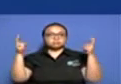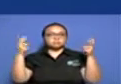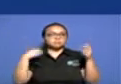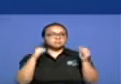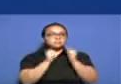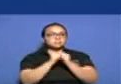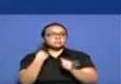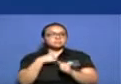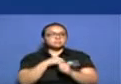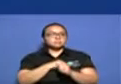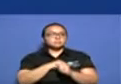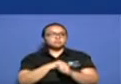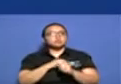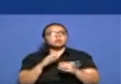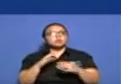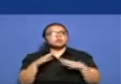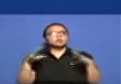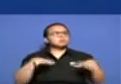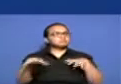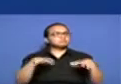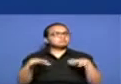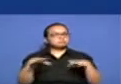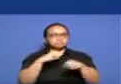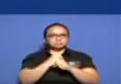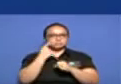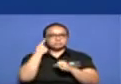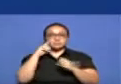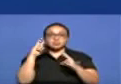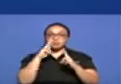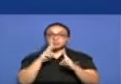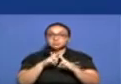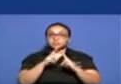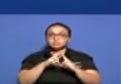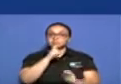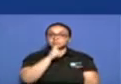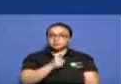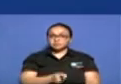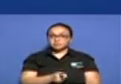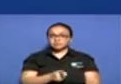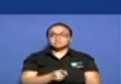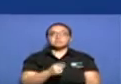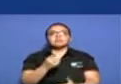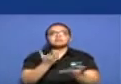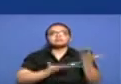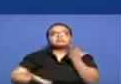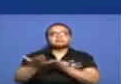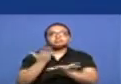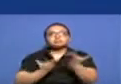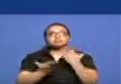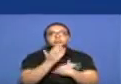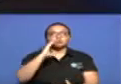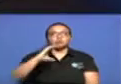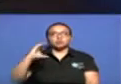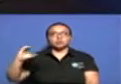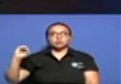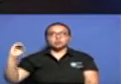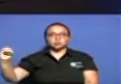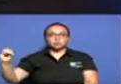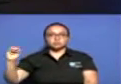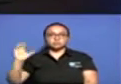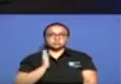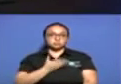una actividad que van a estar realizando, sobre todo para conocer la realidad del cooperativismo en nuestro país. Buenos días,